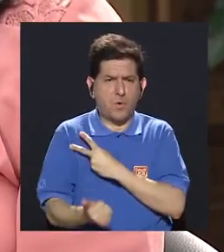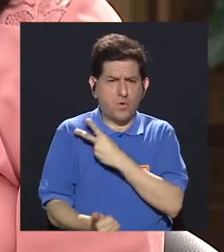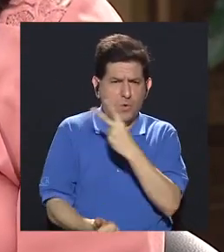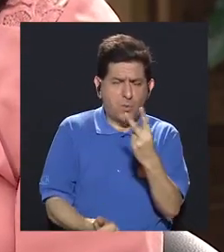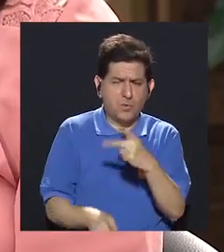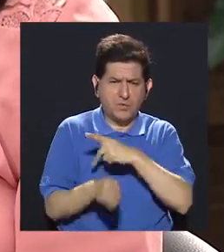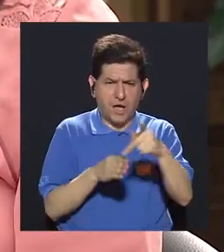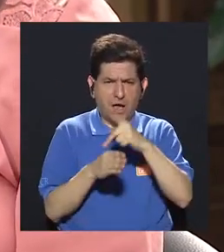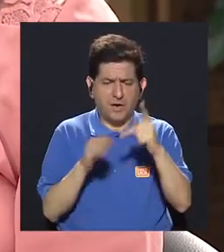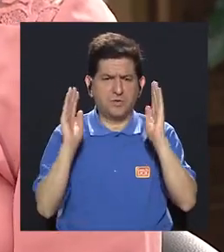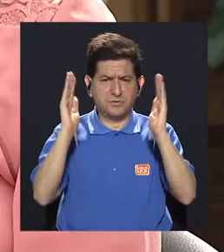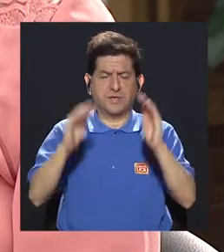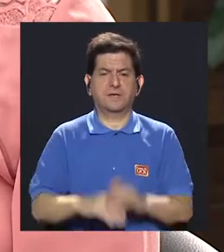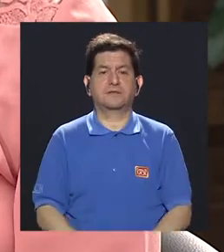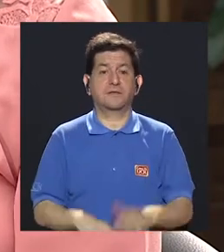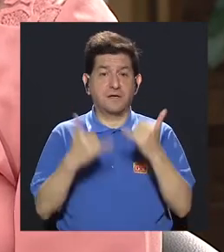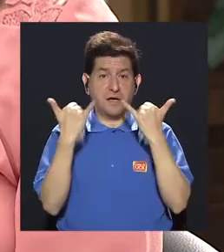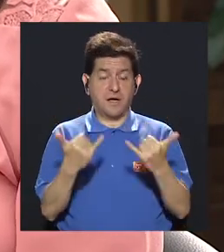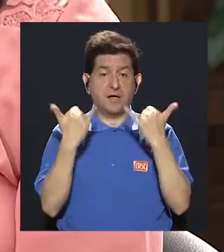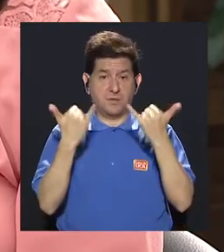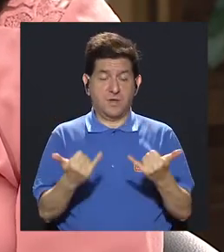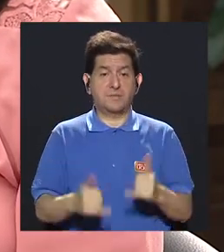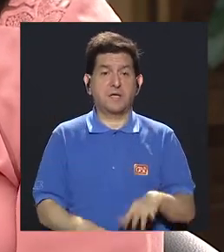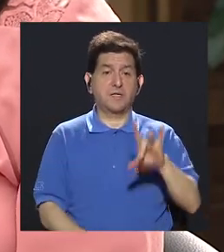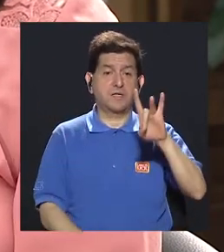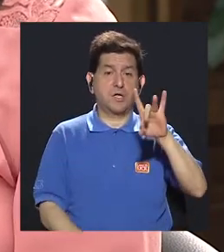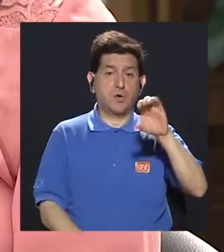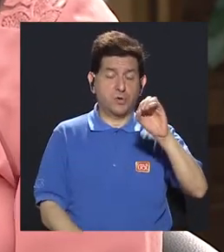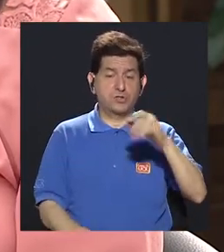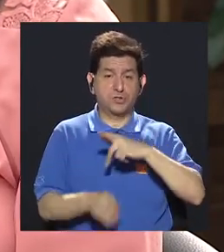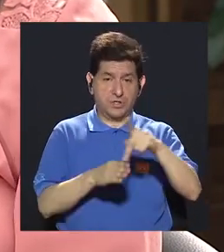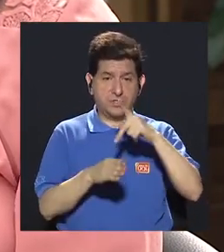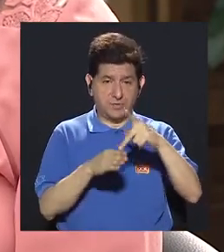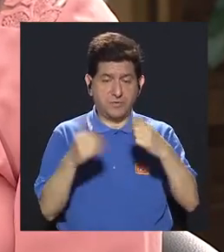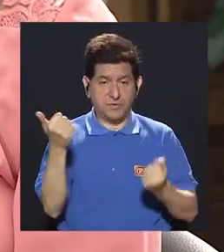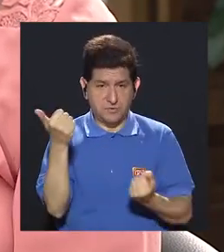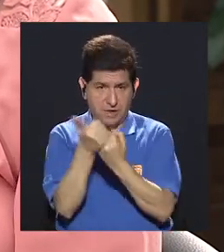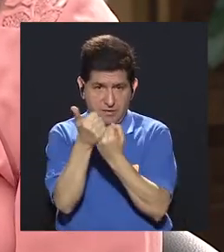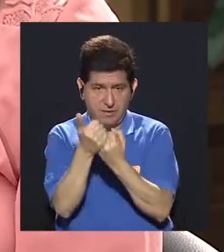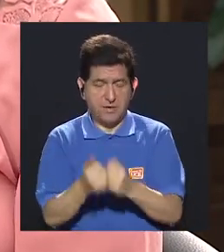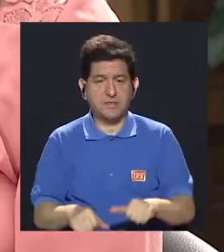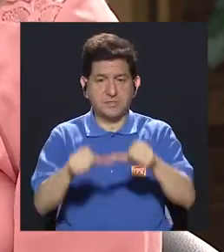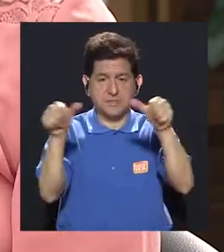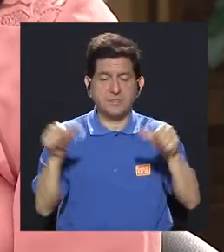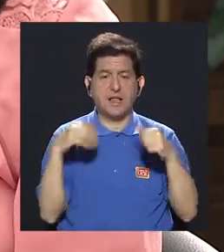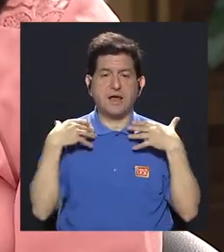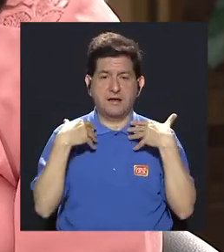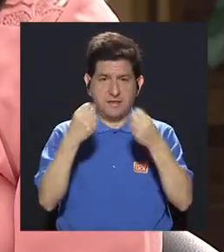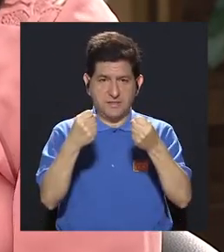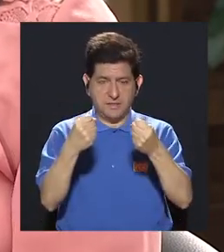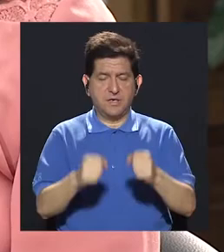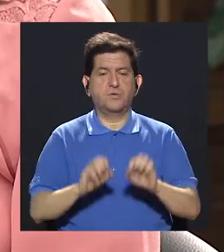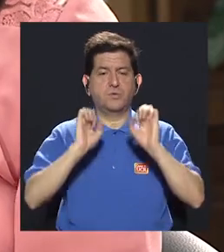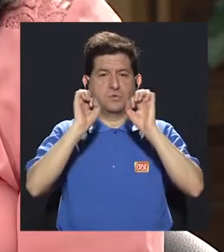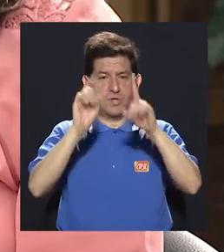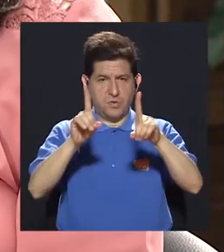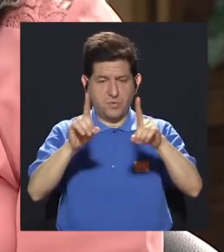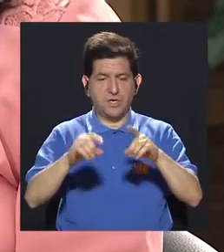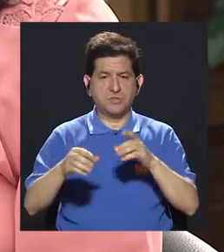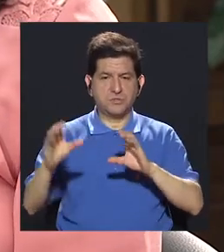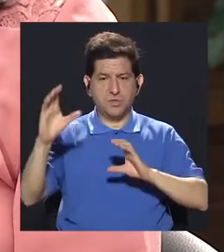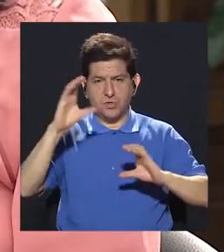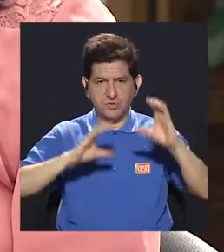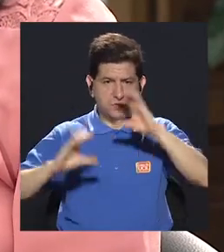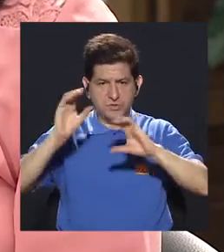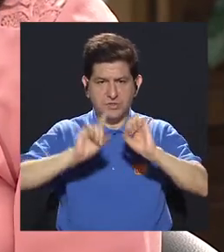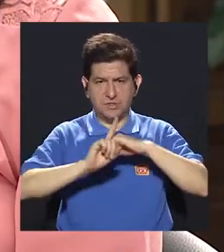voluntariado profesional muy grande. En este momento nos están apoyando cerca de 80 profesionales de la salud, de educación,